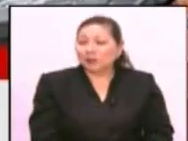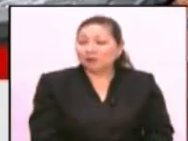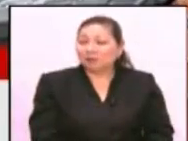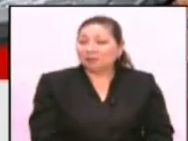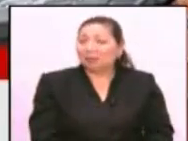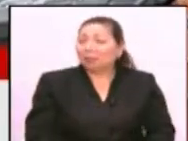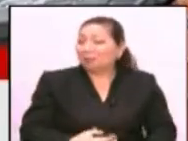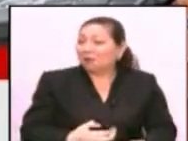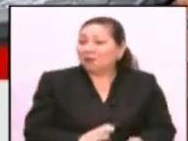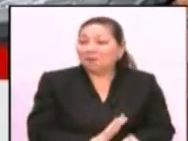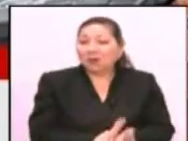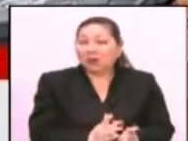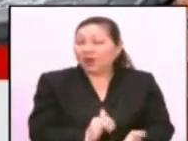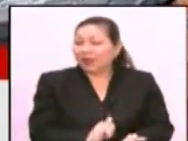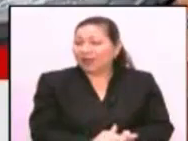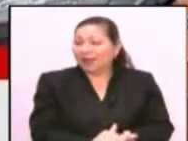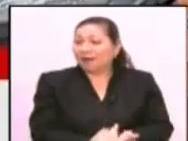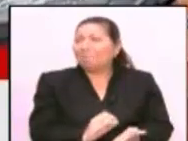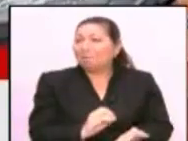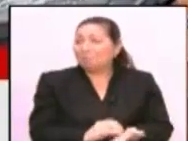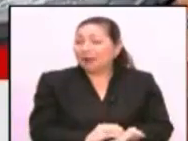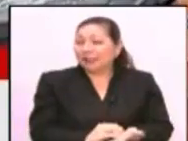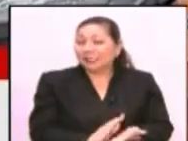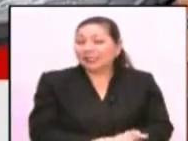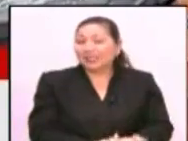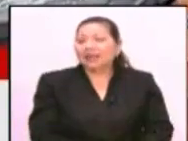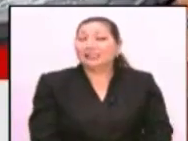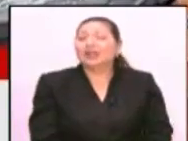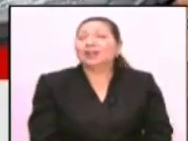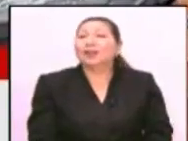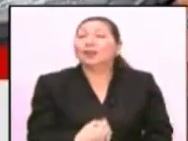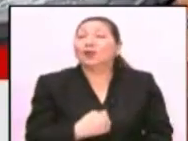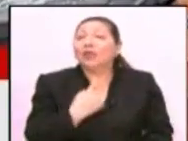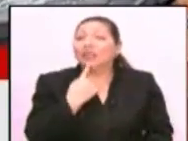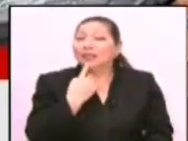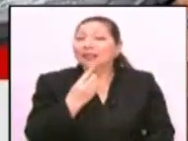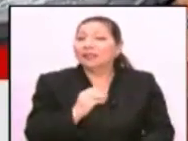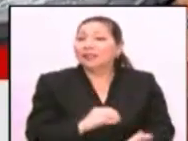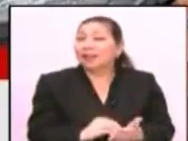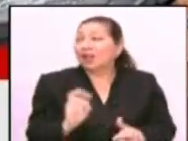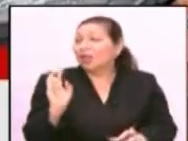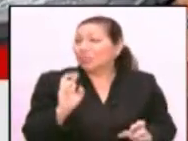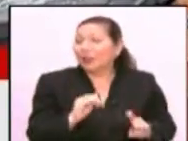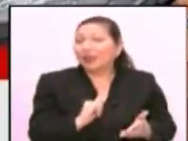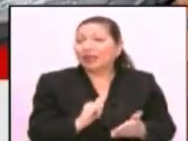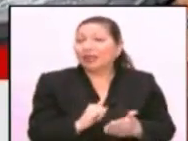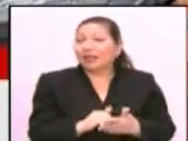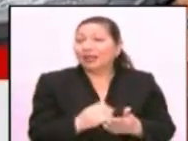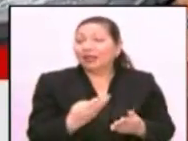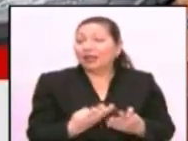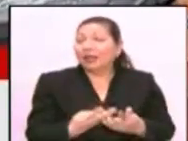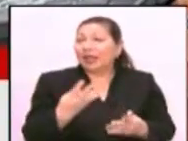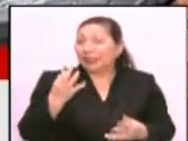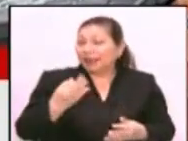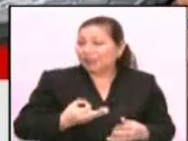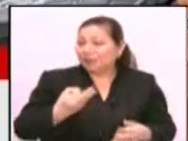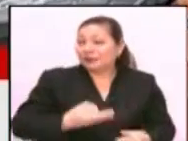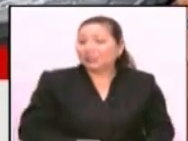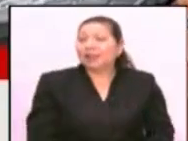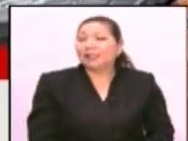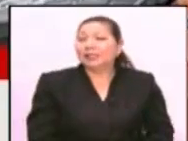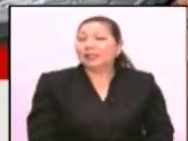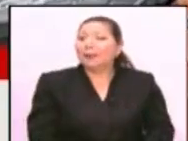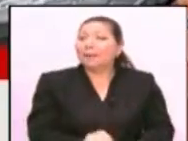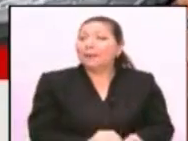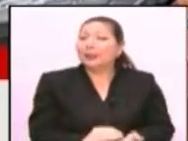son improductivos y por tanto son un mal elemento para la sociedad. Yo vuelvo a reiterar, sin duda alguna, aquel que está en régimen especial, asociado al crimen organizado,